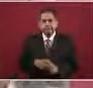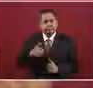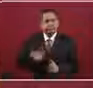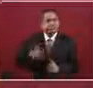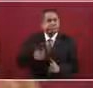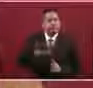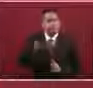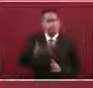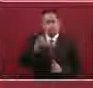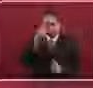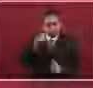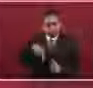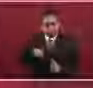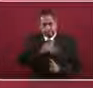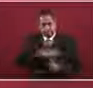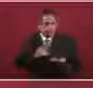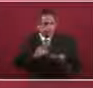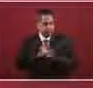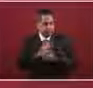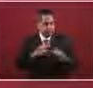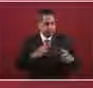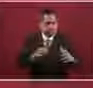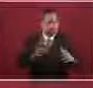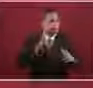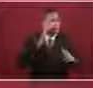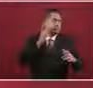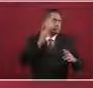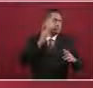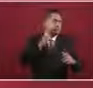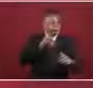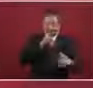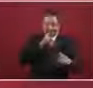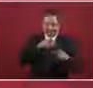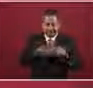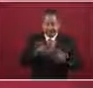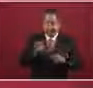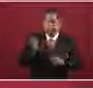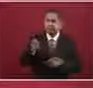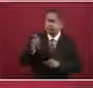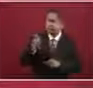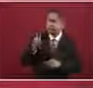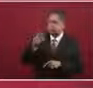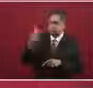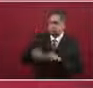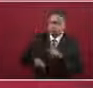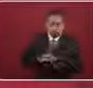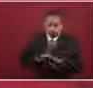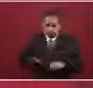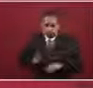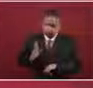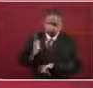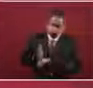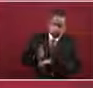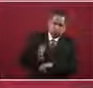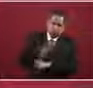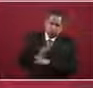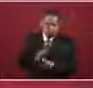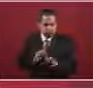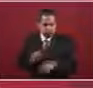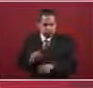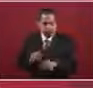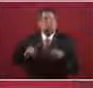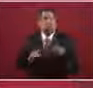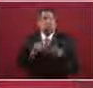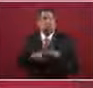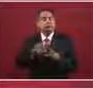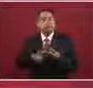pidiendo que resuelva el Congreso pronto, quitar el fuero, quitar las